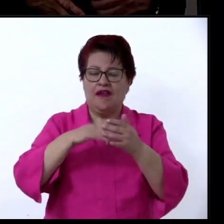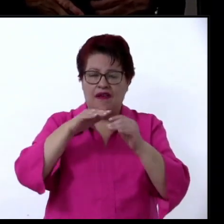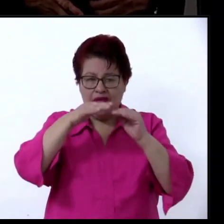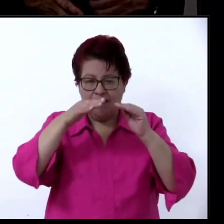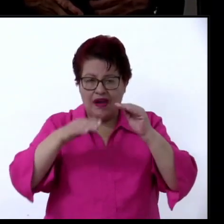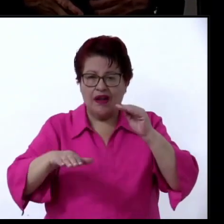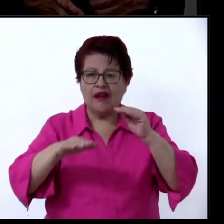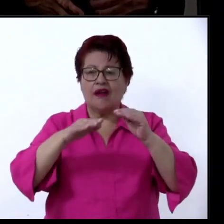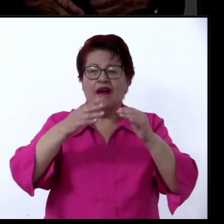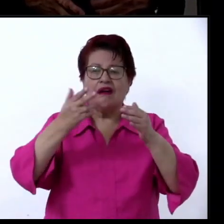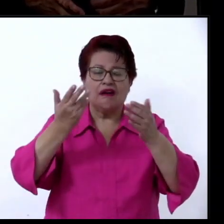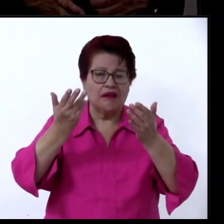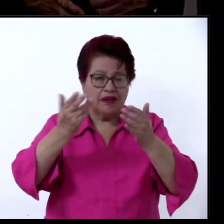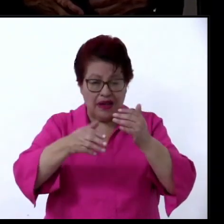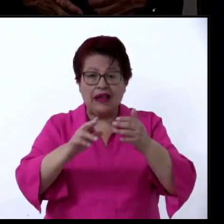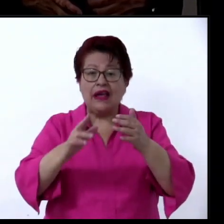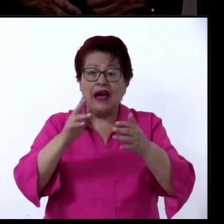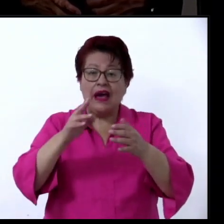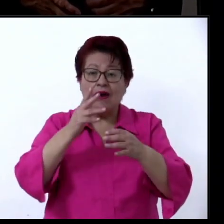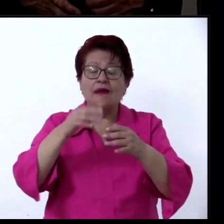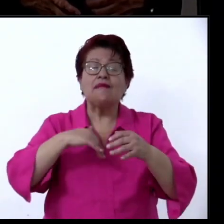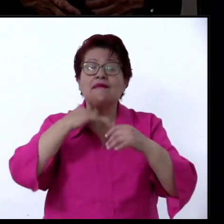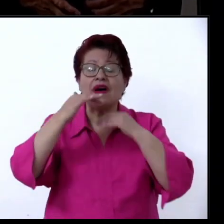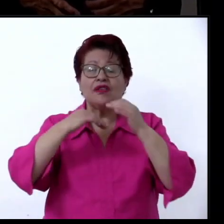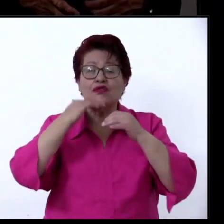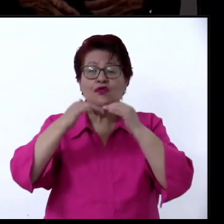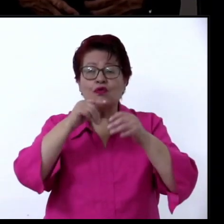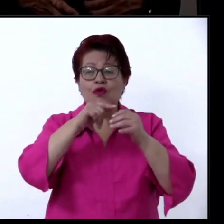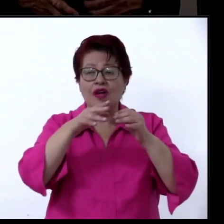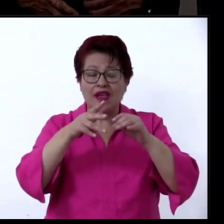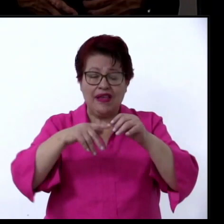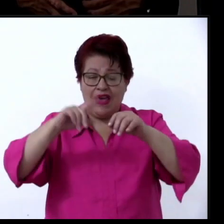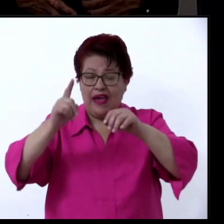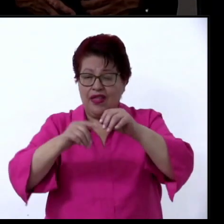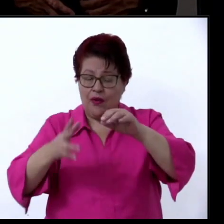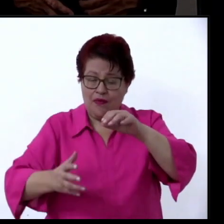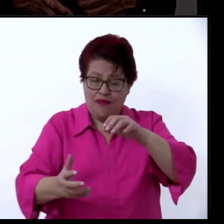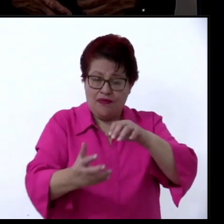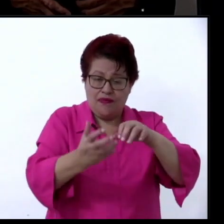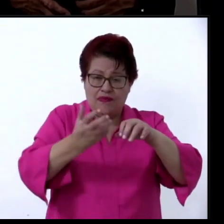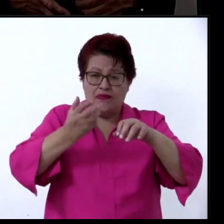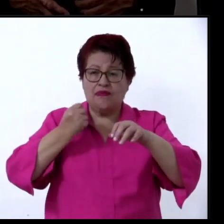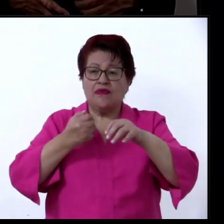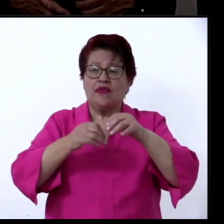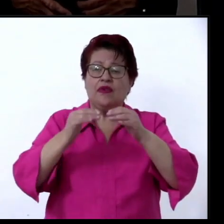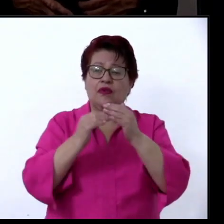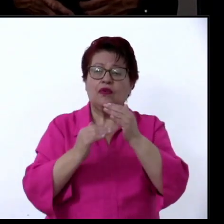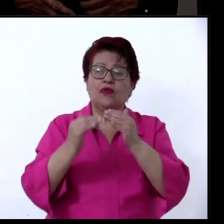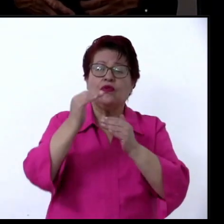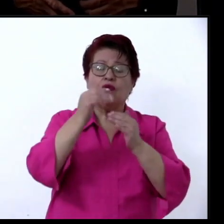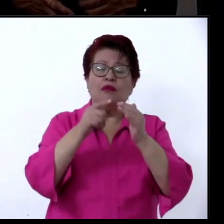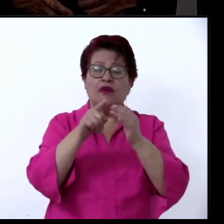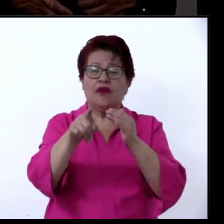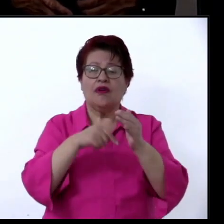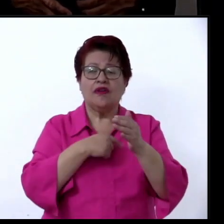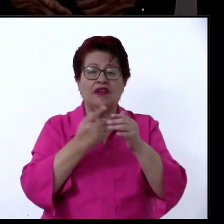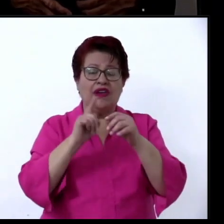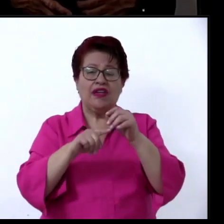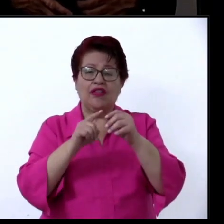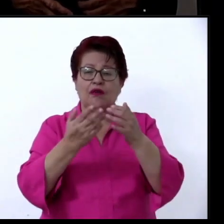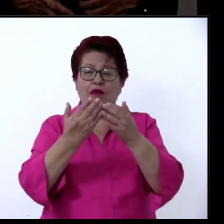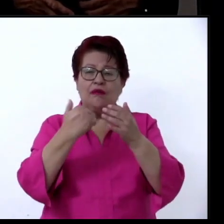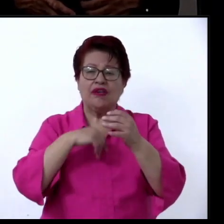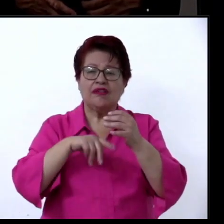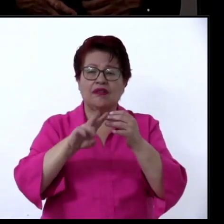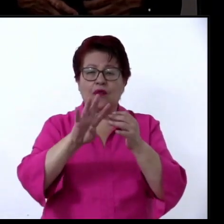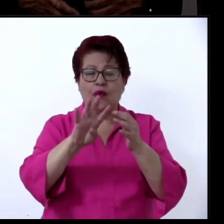barrancas. Esta cantidad de basura que se retiró de esas barrancas en un año fue superior a la que se retiró